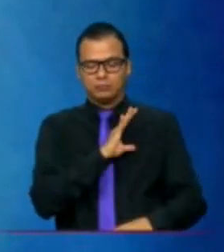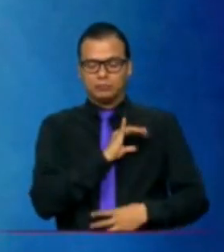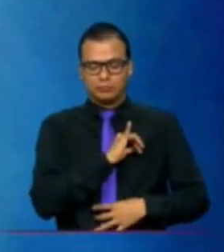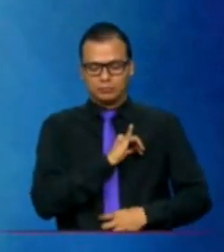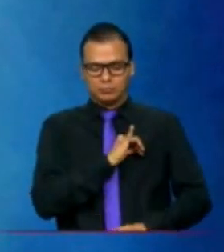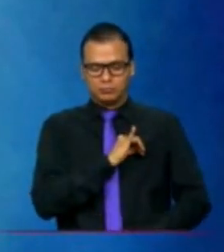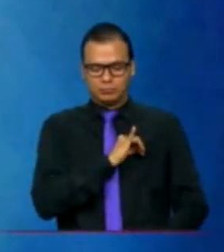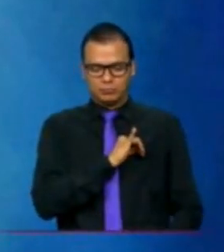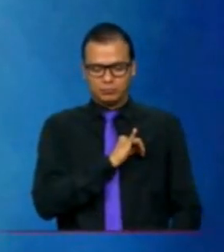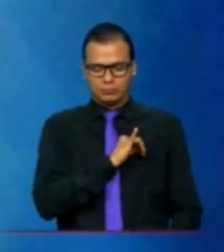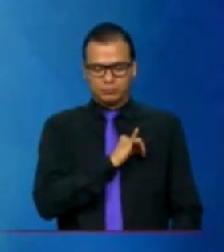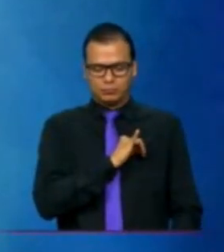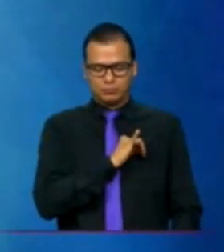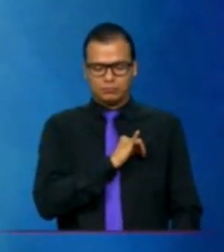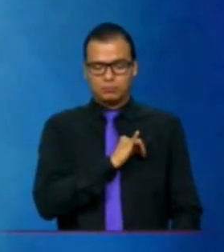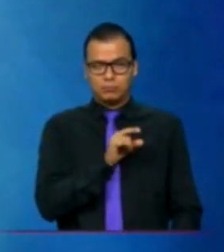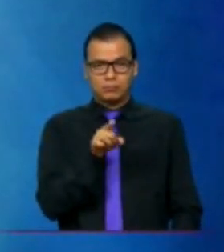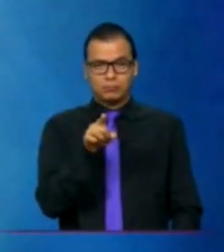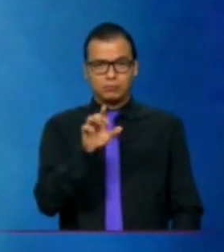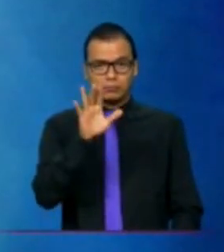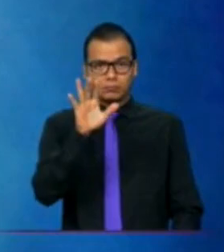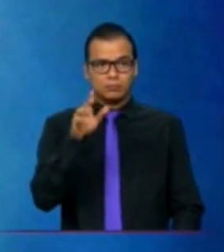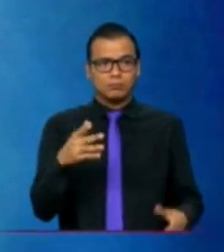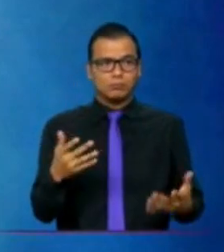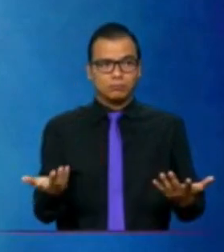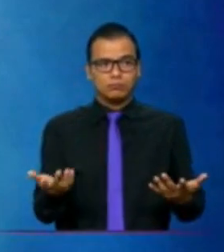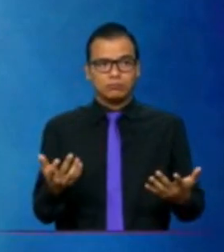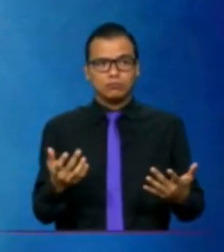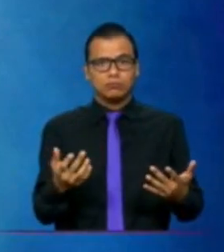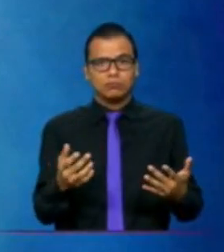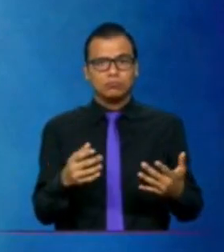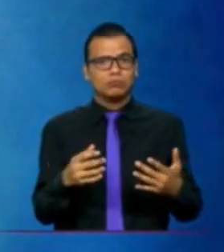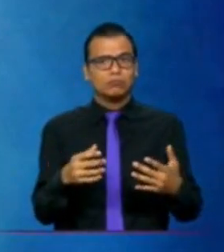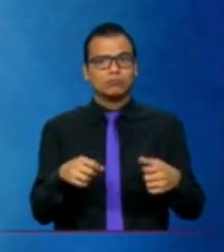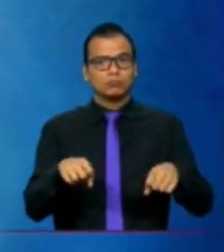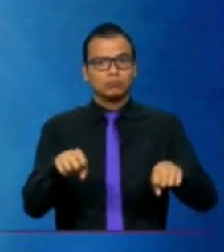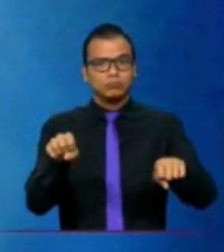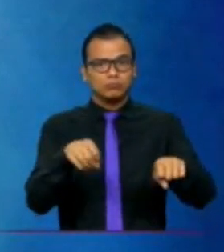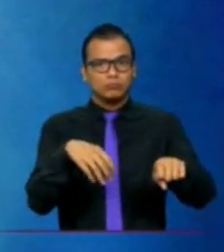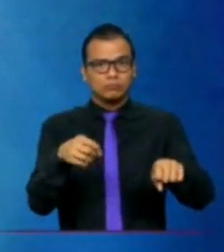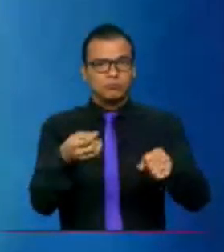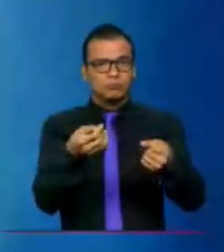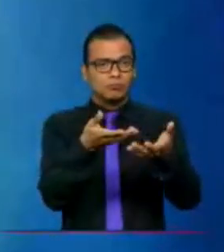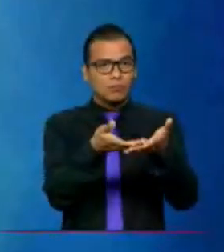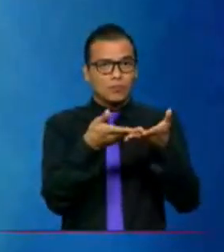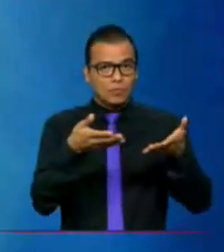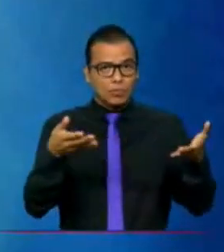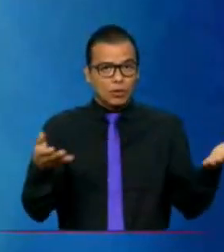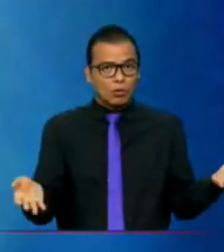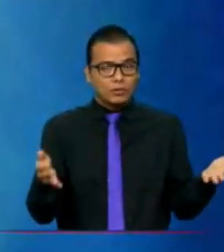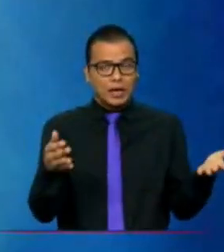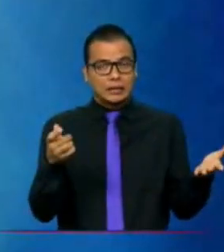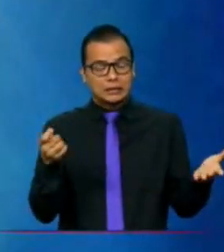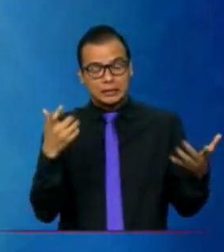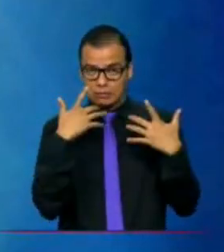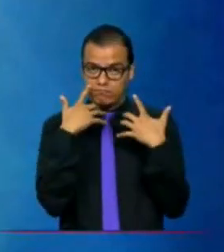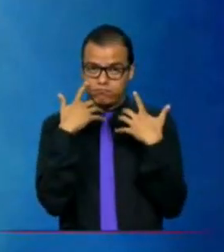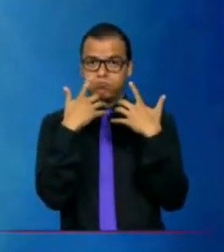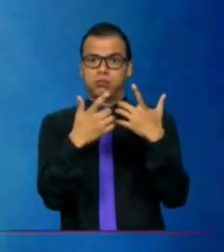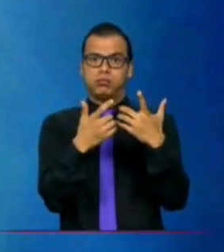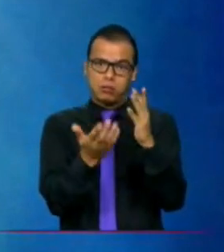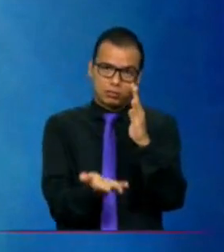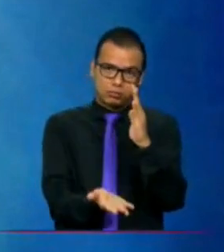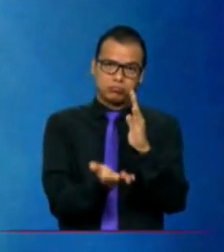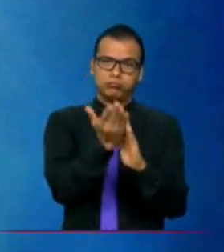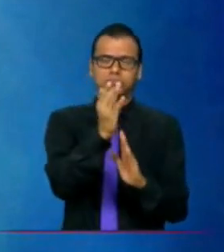las ciudades que menor variación del índice de precios tuvo tanto año corrido como a nivel anual. Entonces, digamos